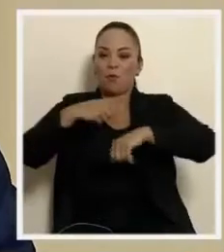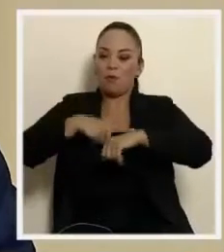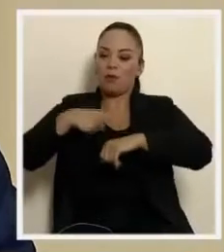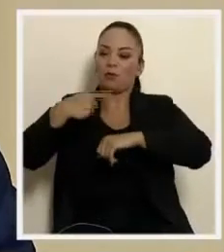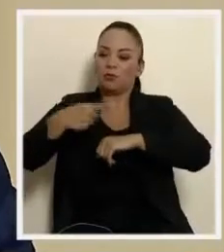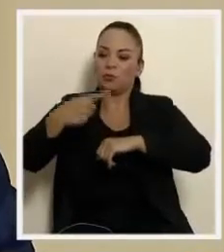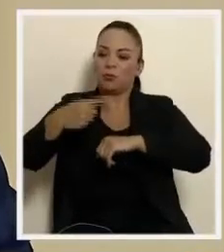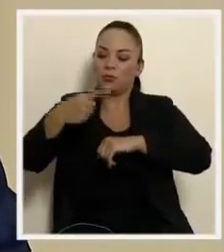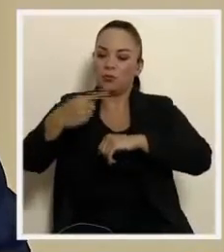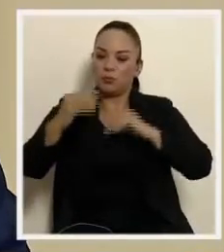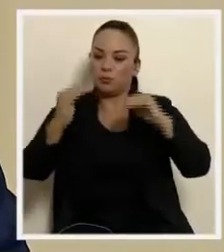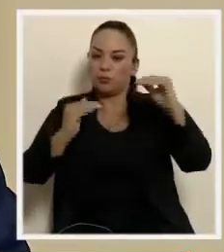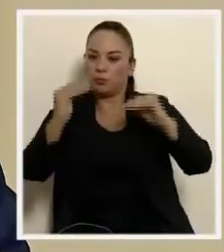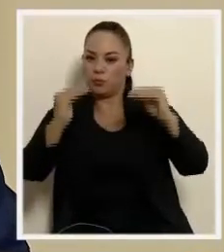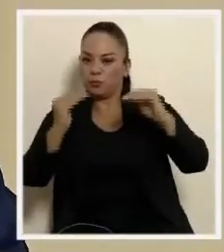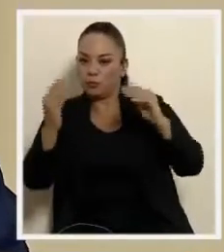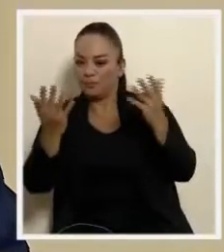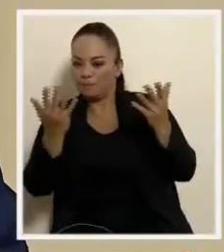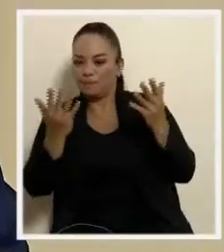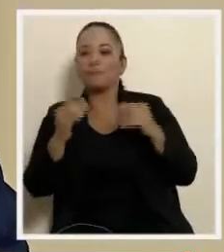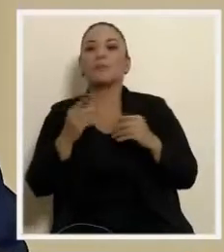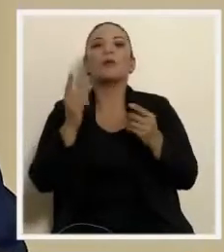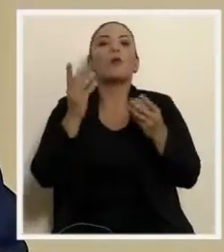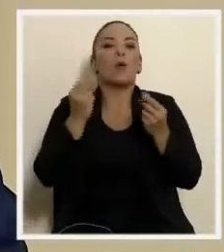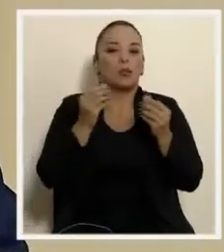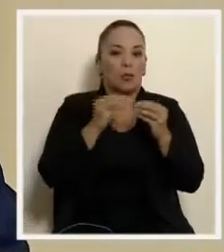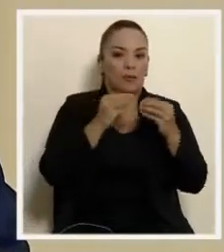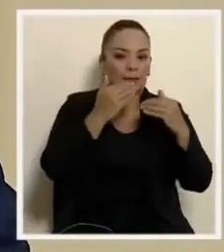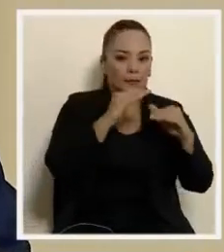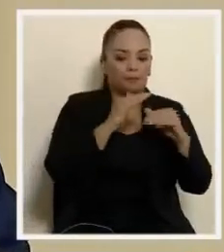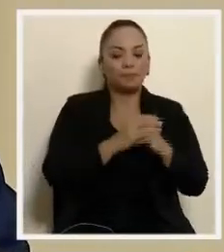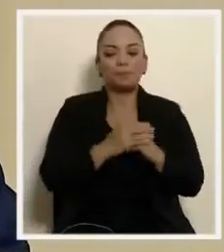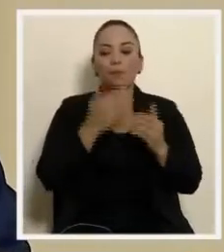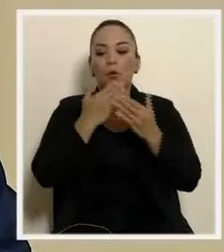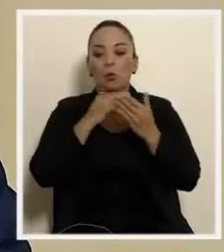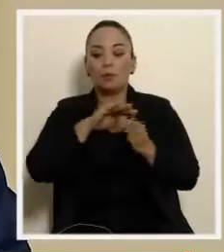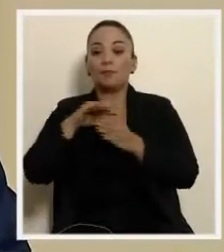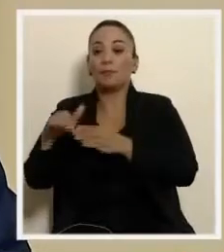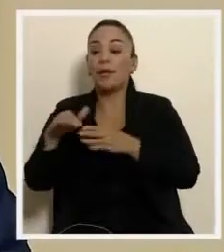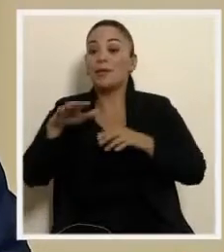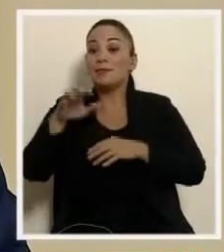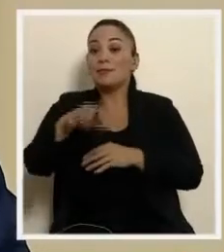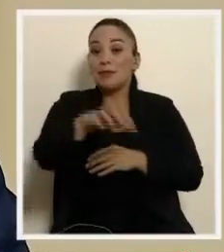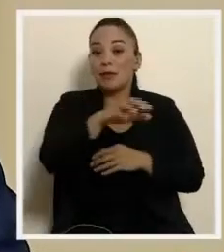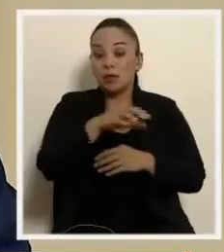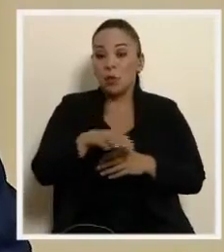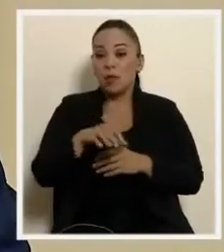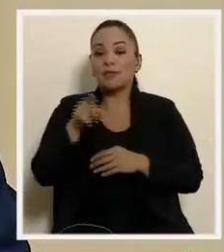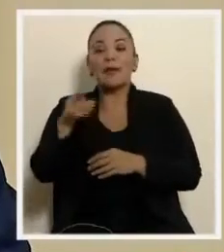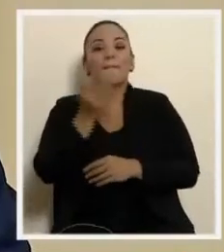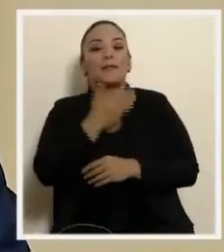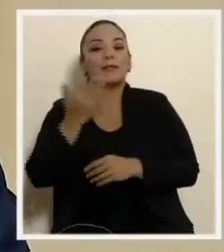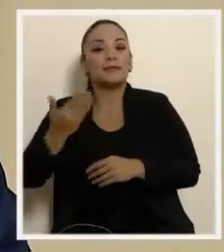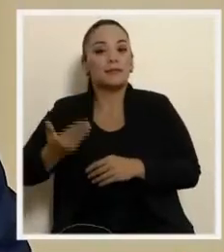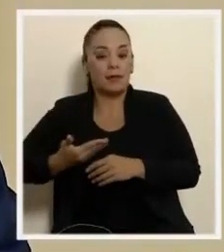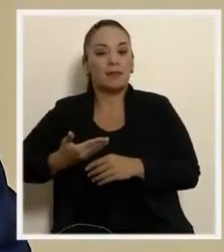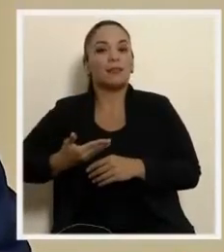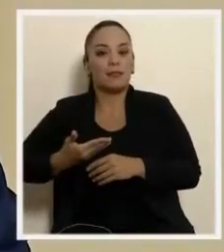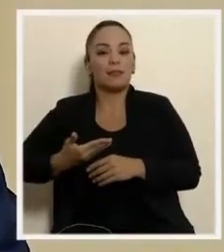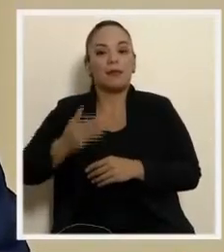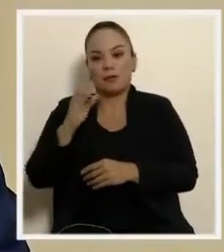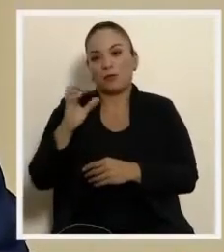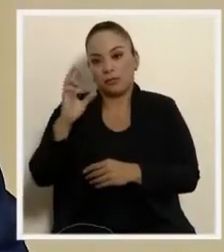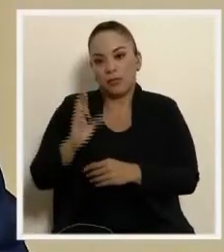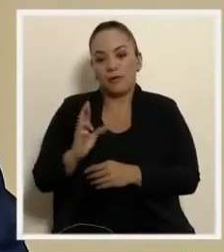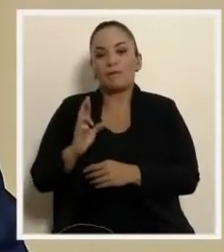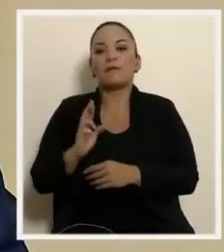la incorporación. En relación con los sectores, se ha instruido de parte del señor presidente de la República que desde cada una